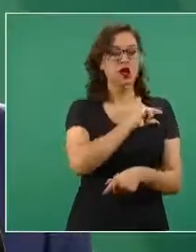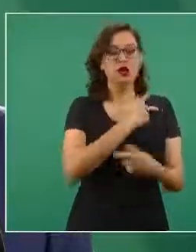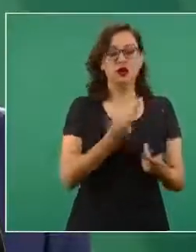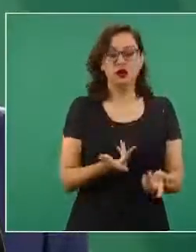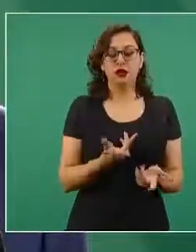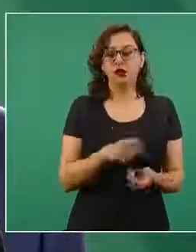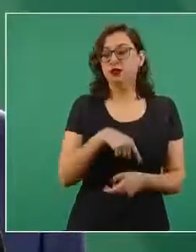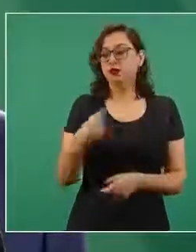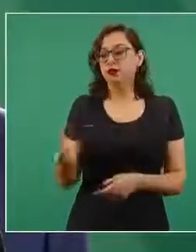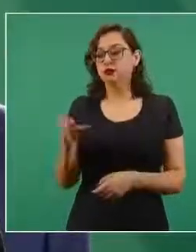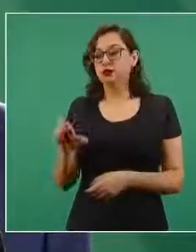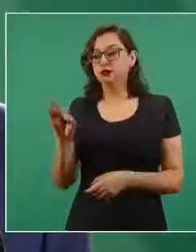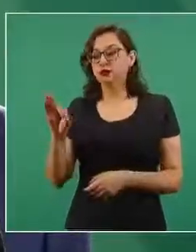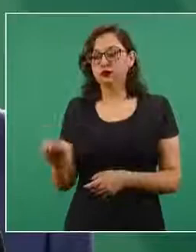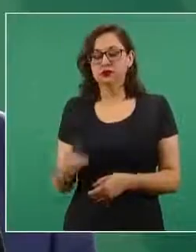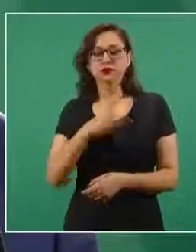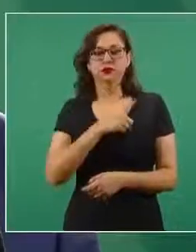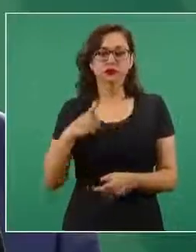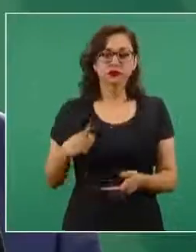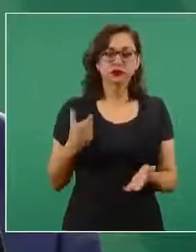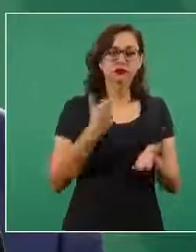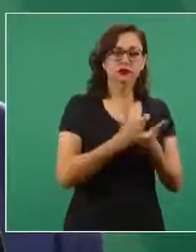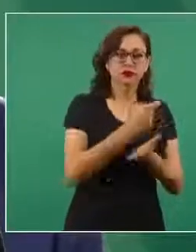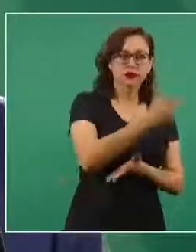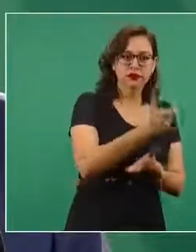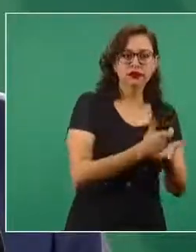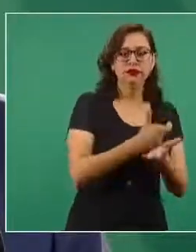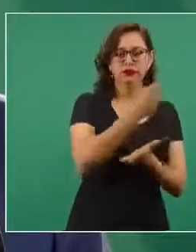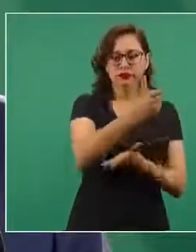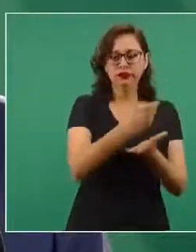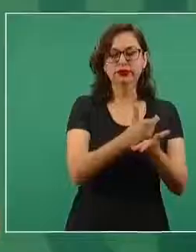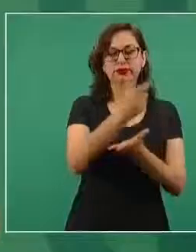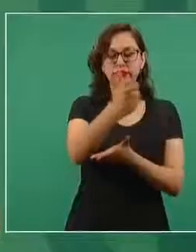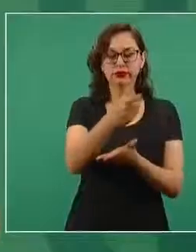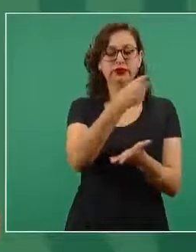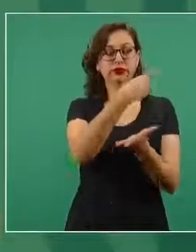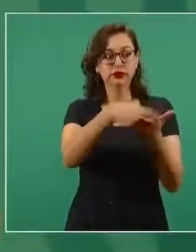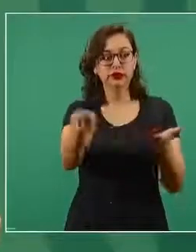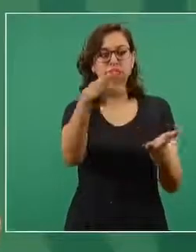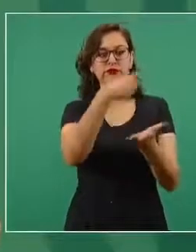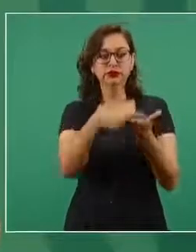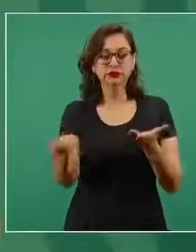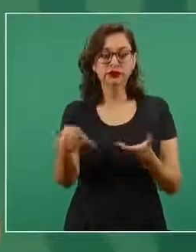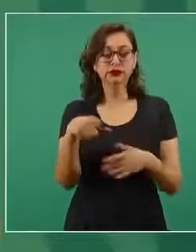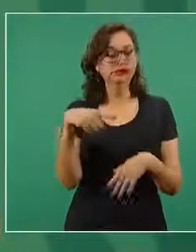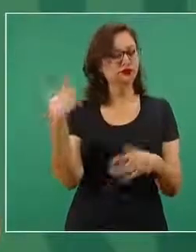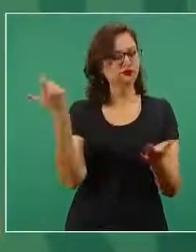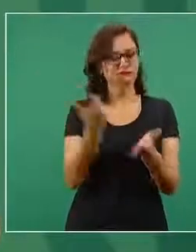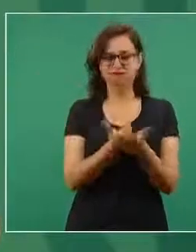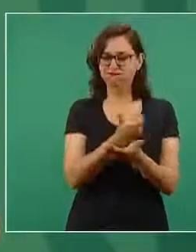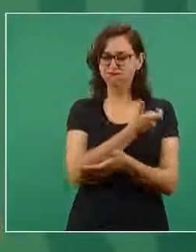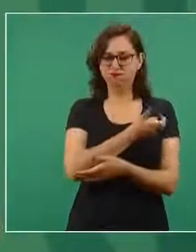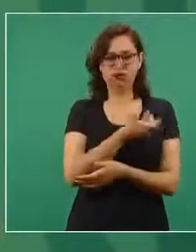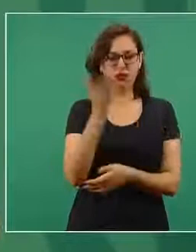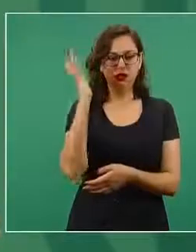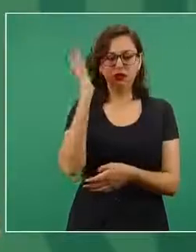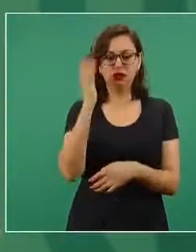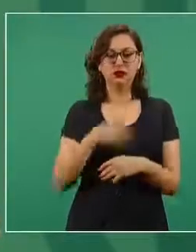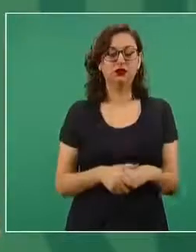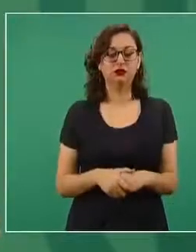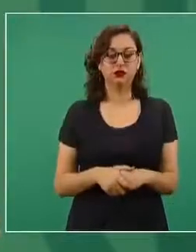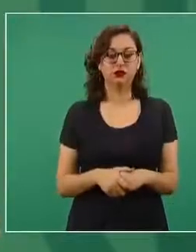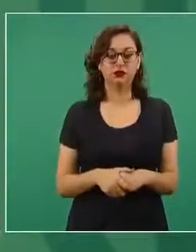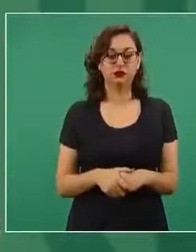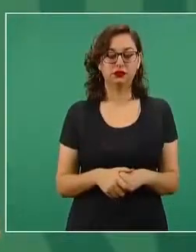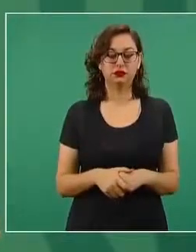Electricidad les compre la energía eléctrica a precios elevadísimos, con